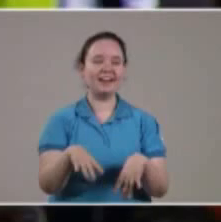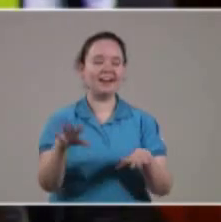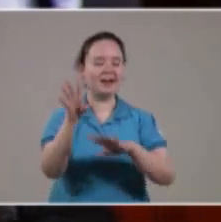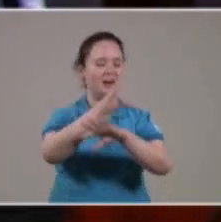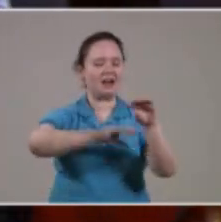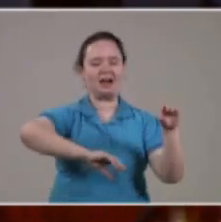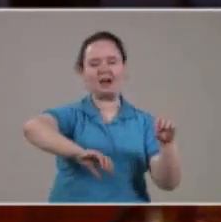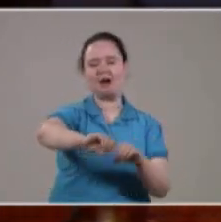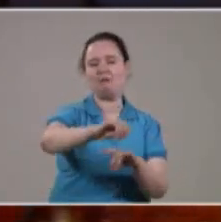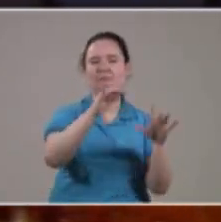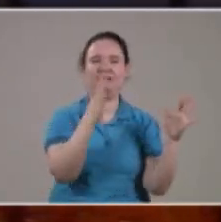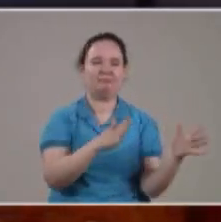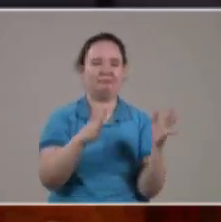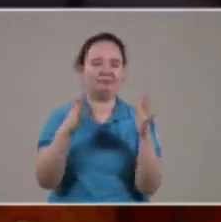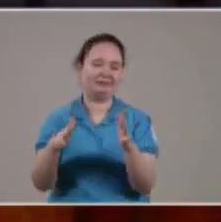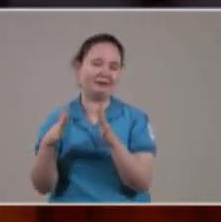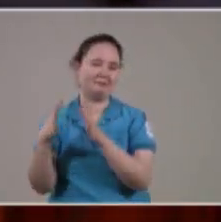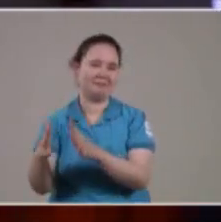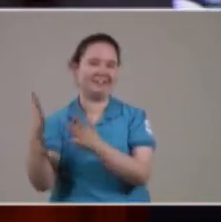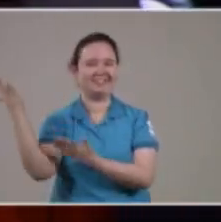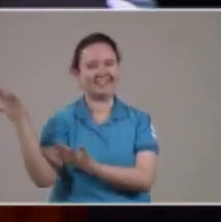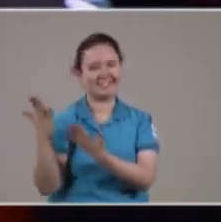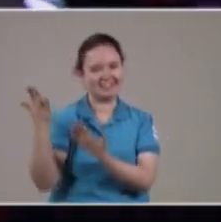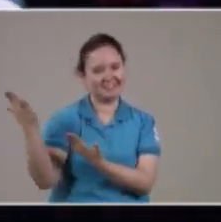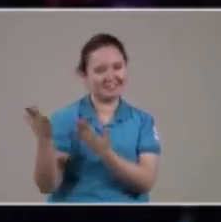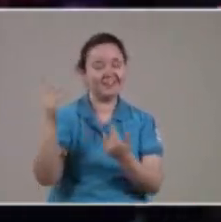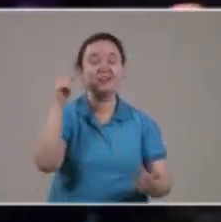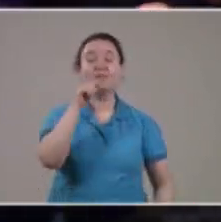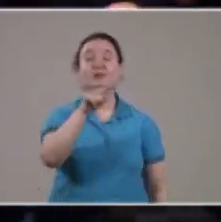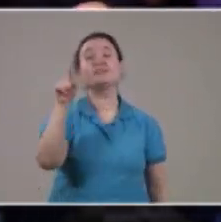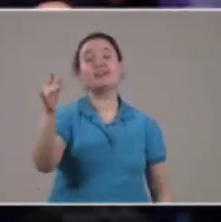Ustedes contribuyeron a ello.